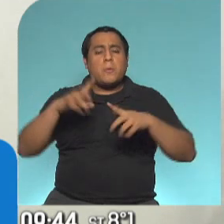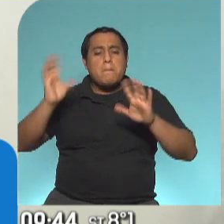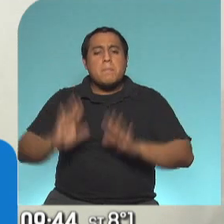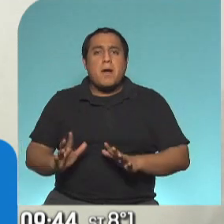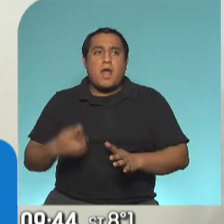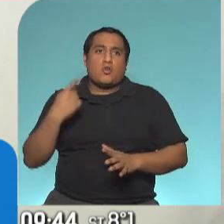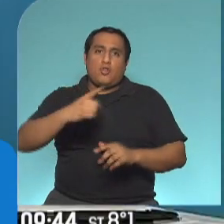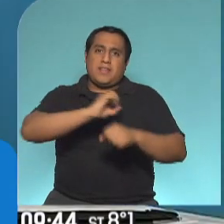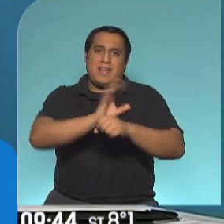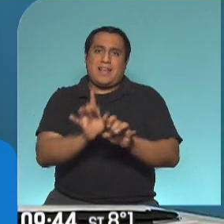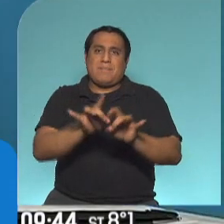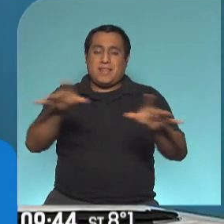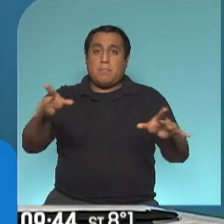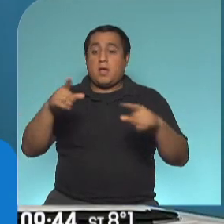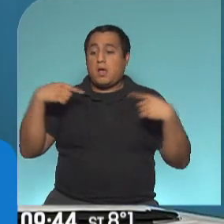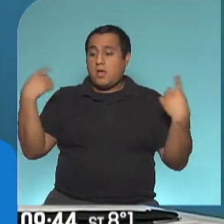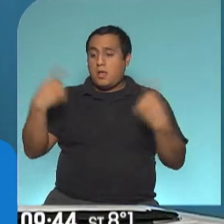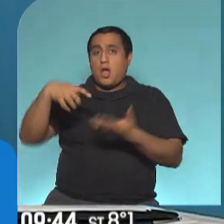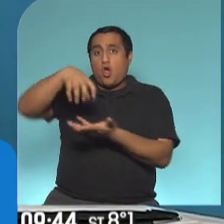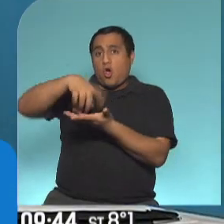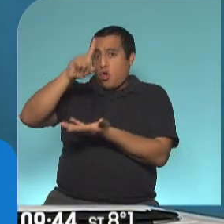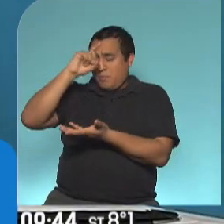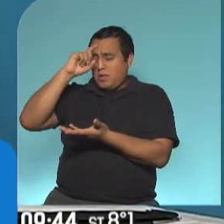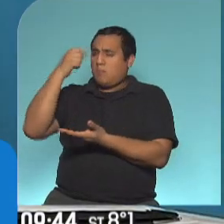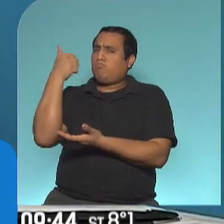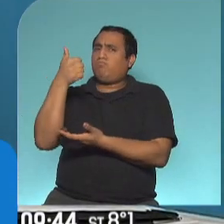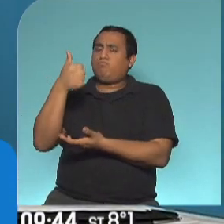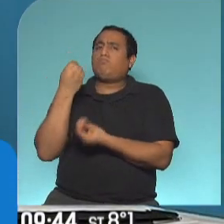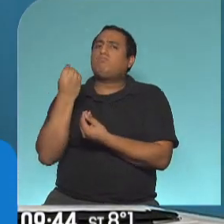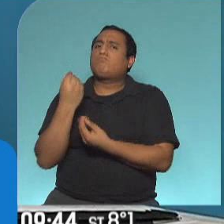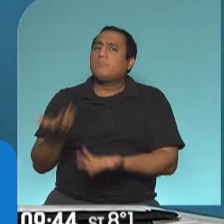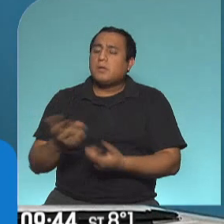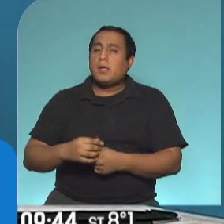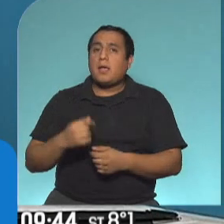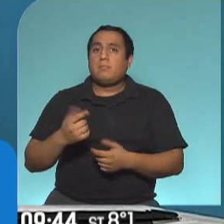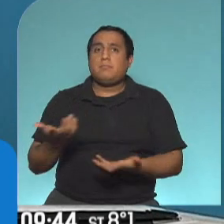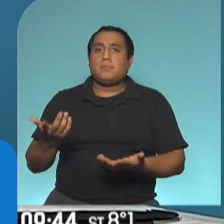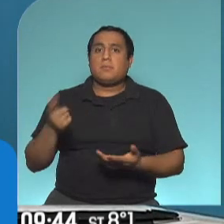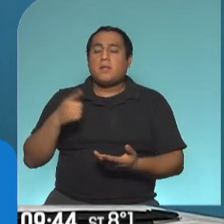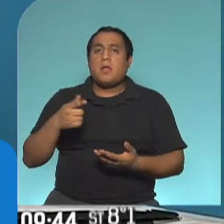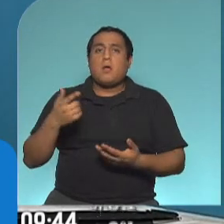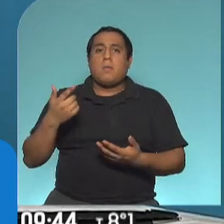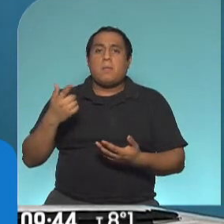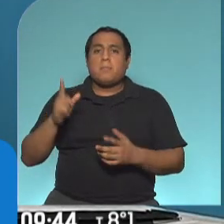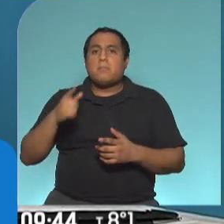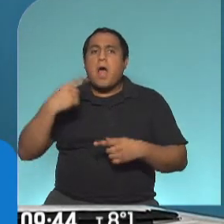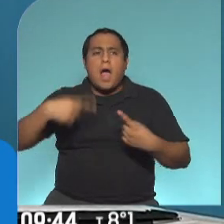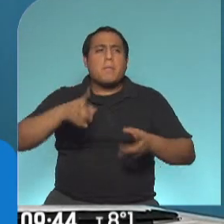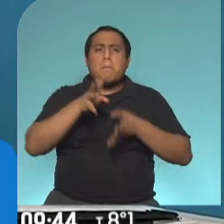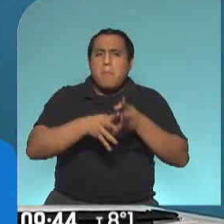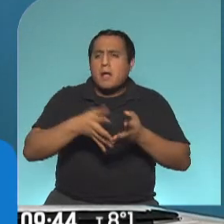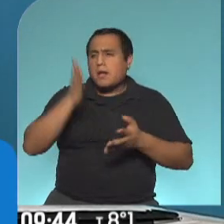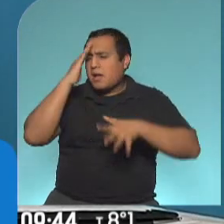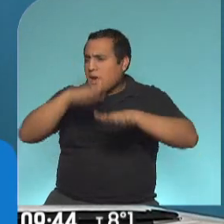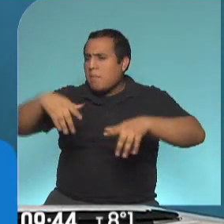pandemia nos deja al hospital como saldo positivo un aumento importante de la capacidad instalada en cuanto a